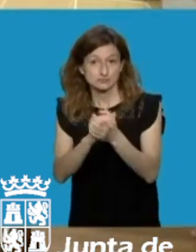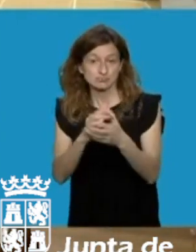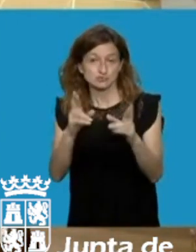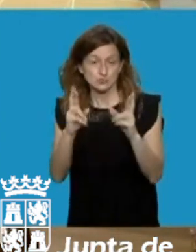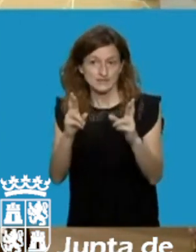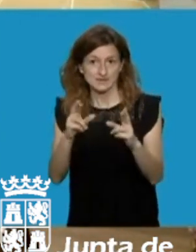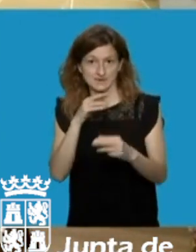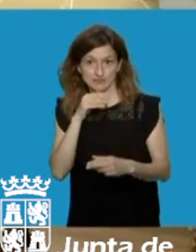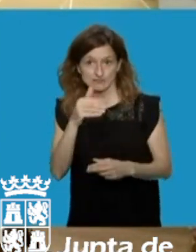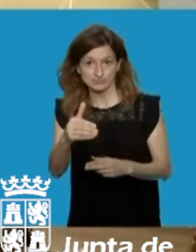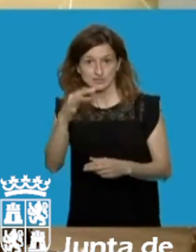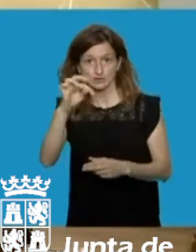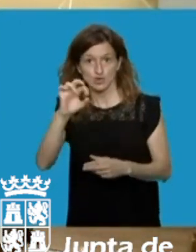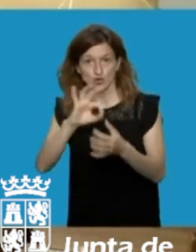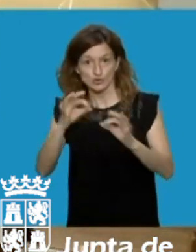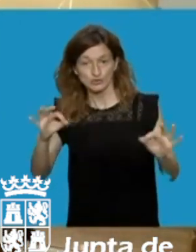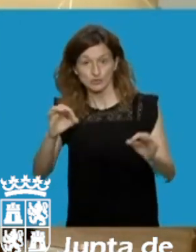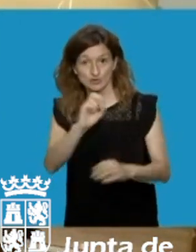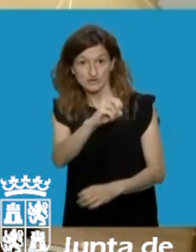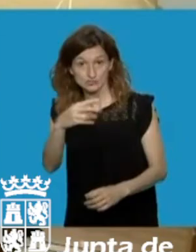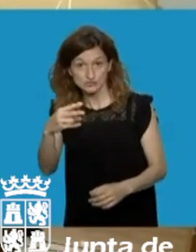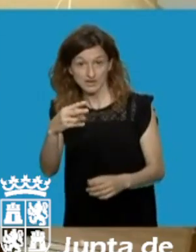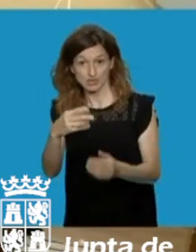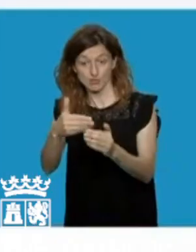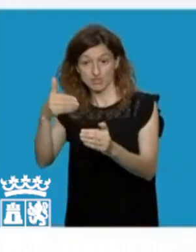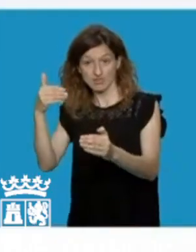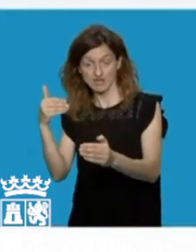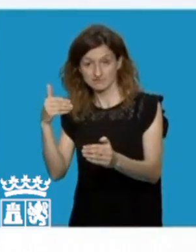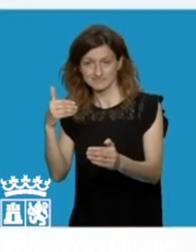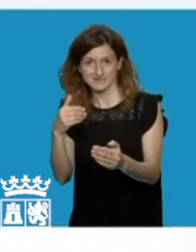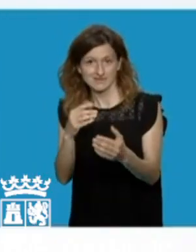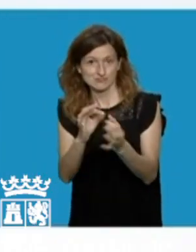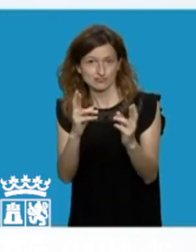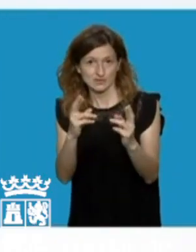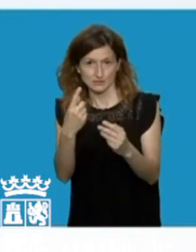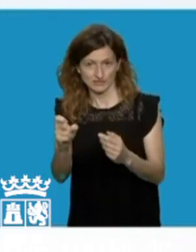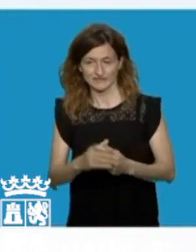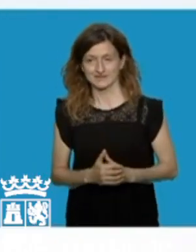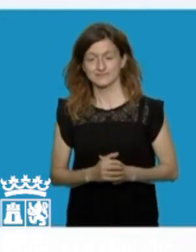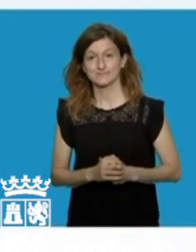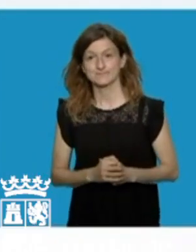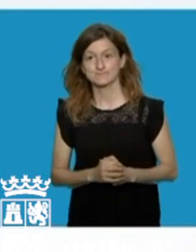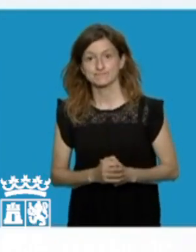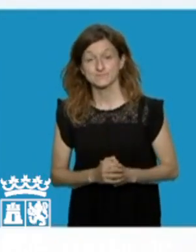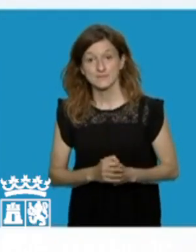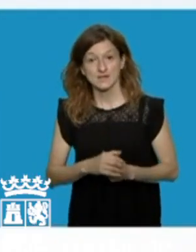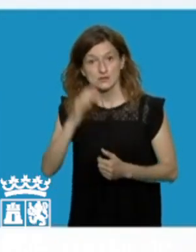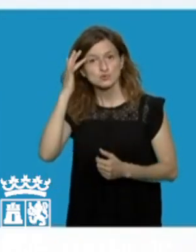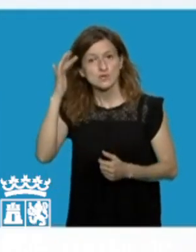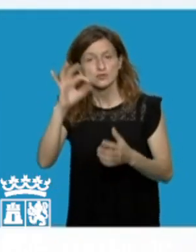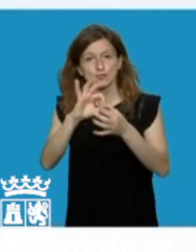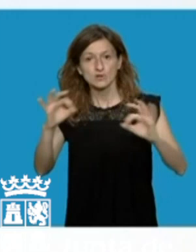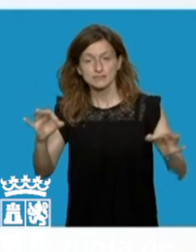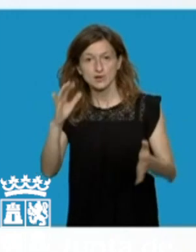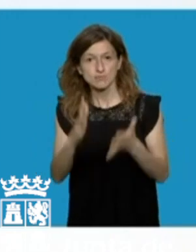Tokio, aunque a la vista de tus resultados, sinceramente creo que no la vas a necesitar. El sueño olímpico está también en la mente de